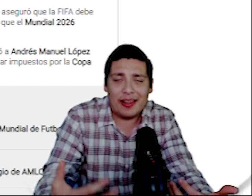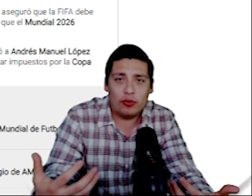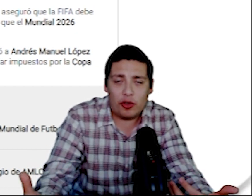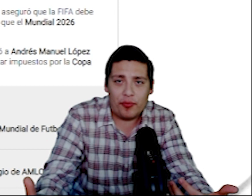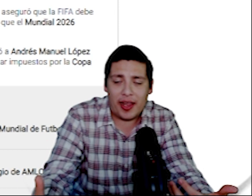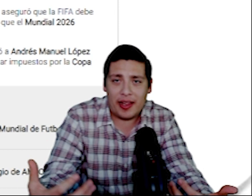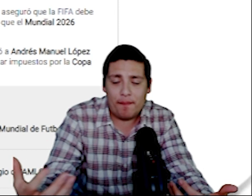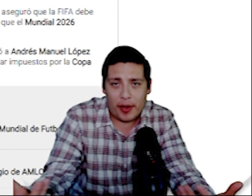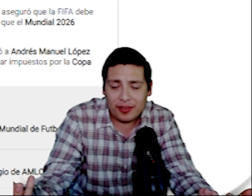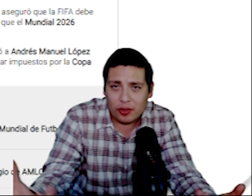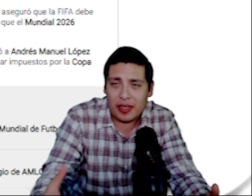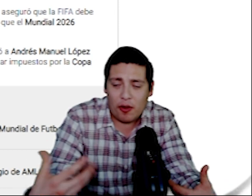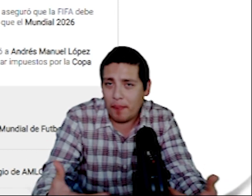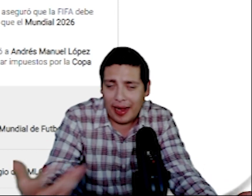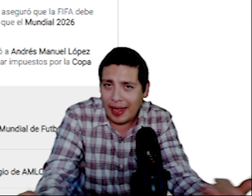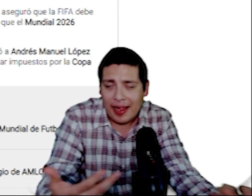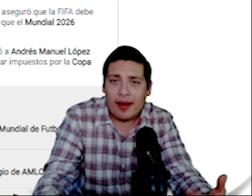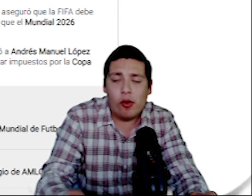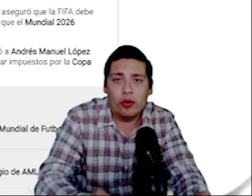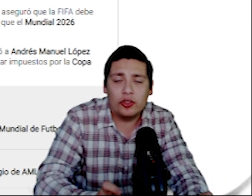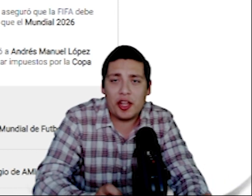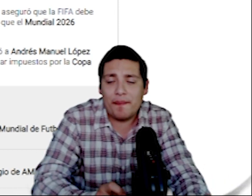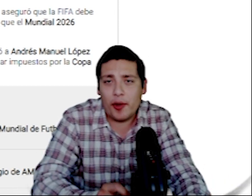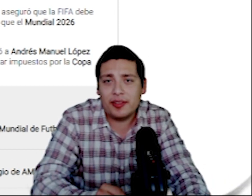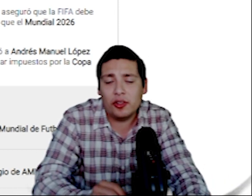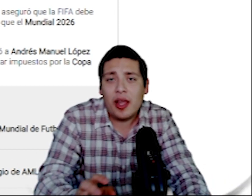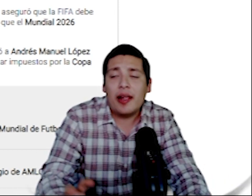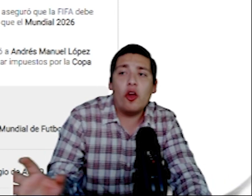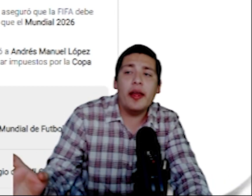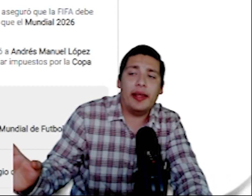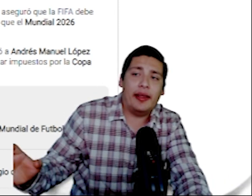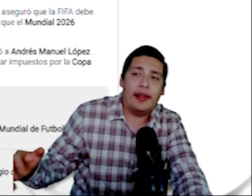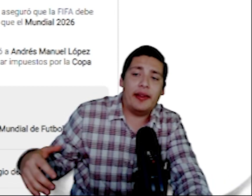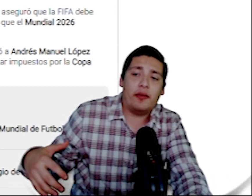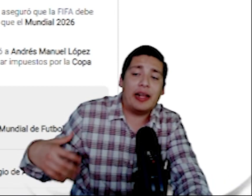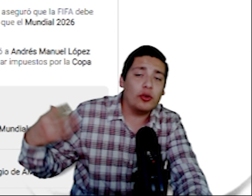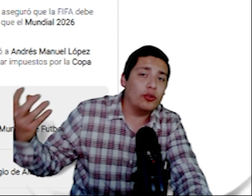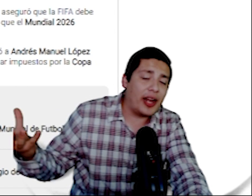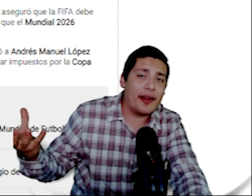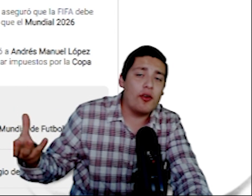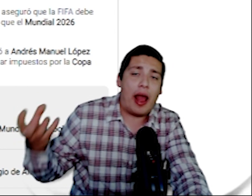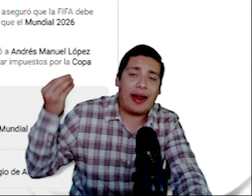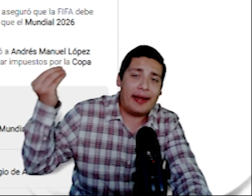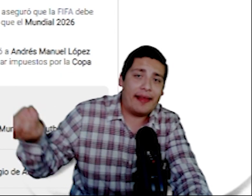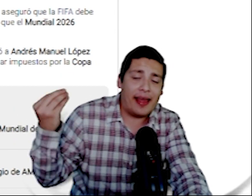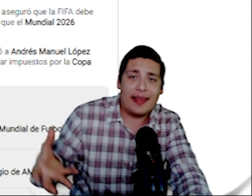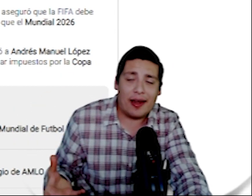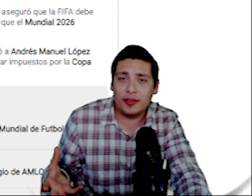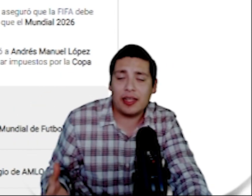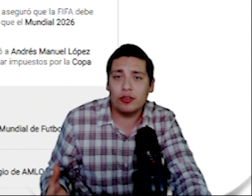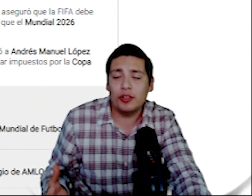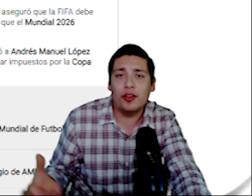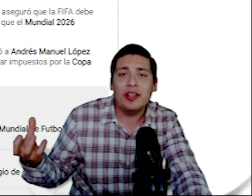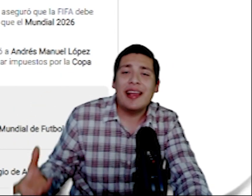esta deducción de impuestos, de no pagar los impuestos, caso contrario a Canadá y a